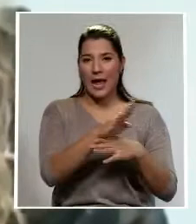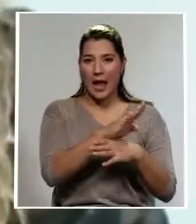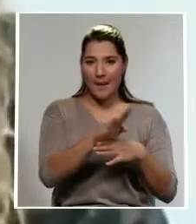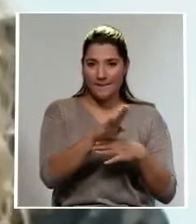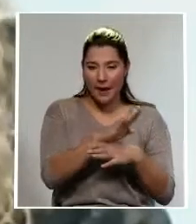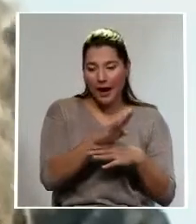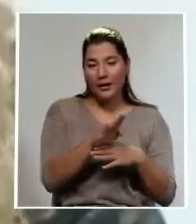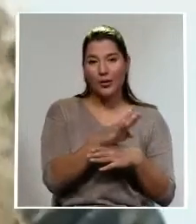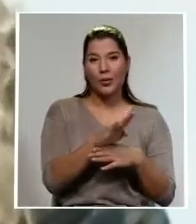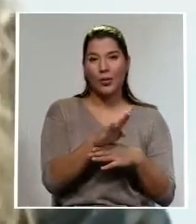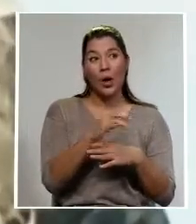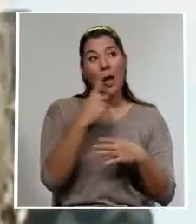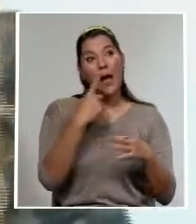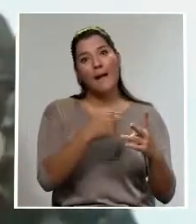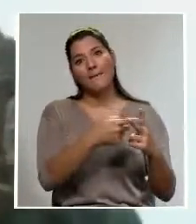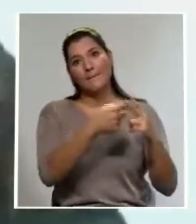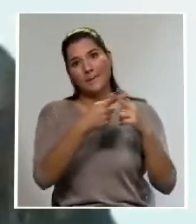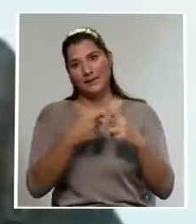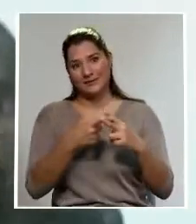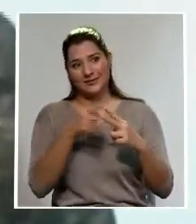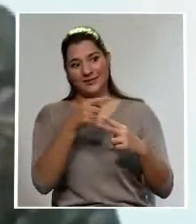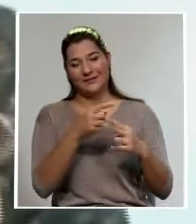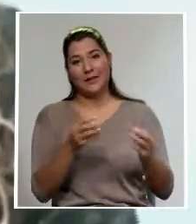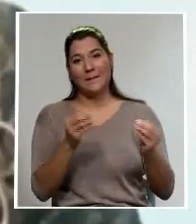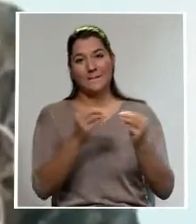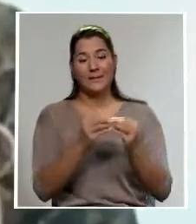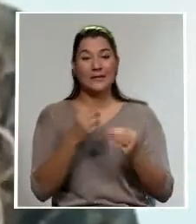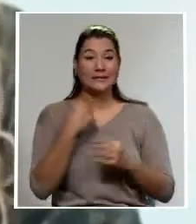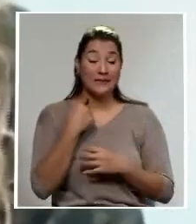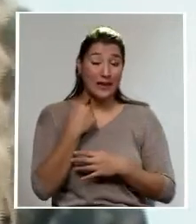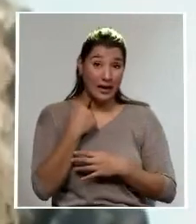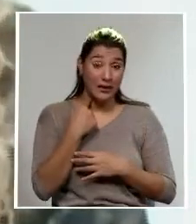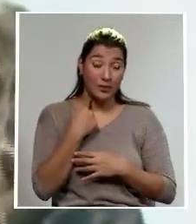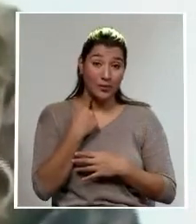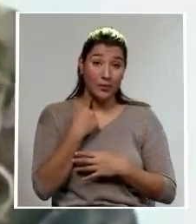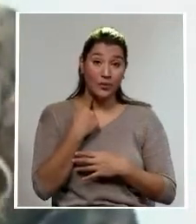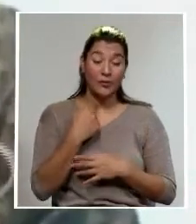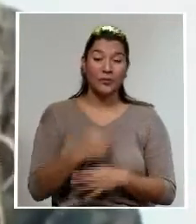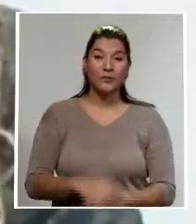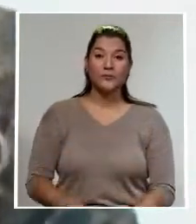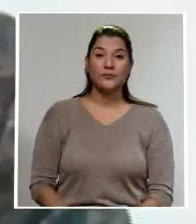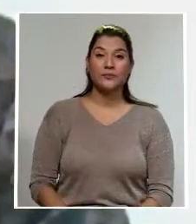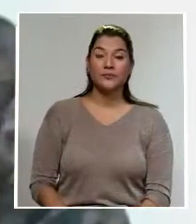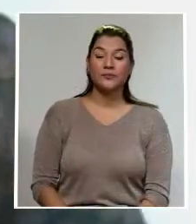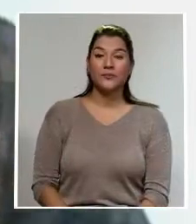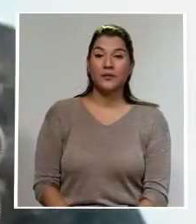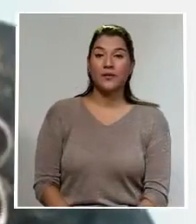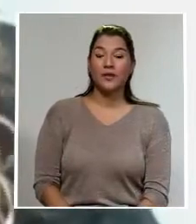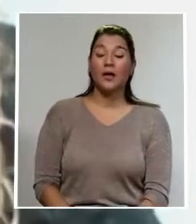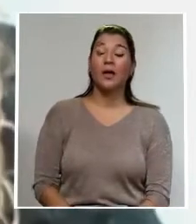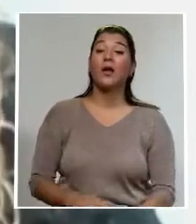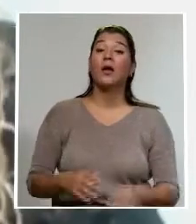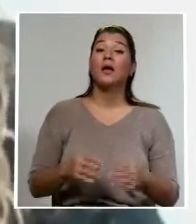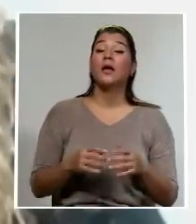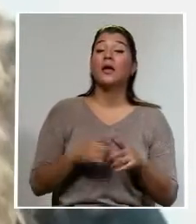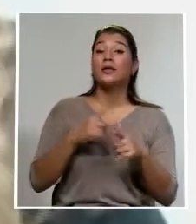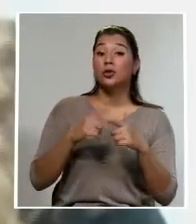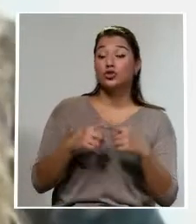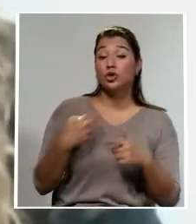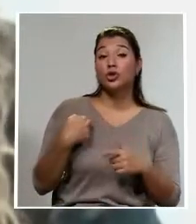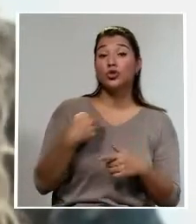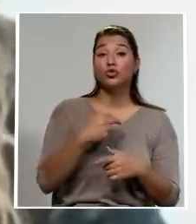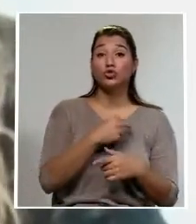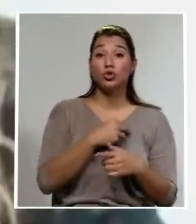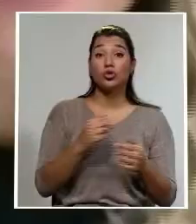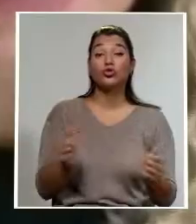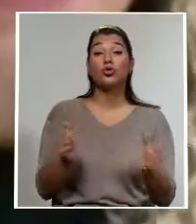sus activos o el flujo anual de sus ingresos para poder financiar, ¿verdad? El asunto es que lo que buscamos con